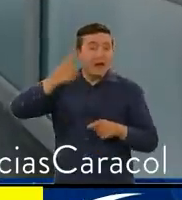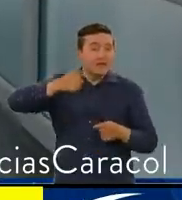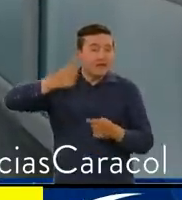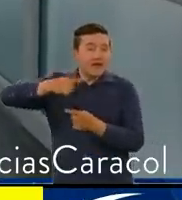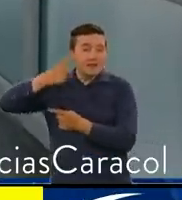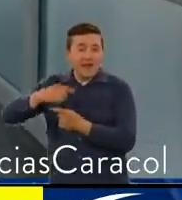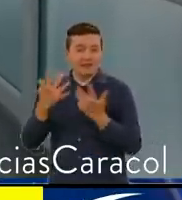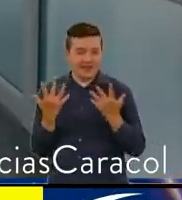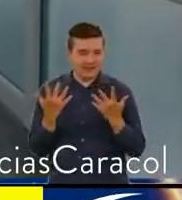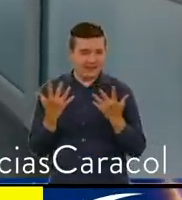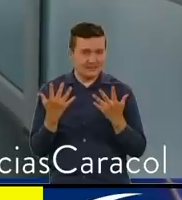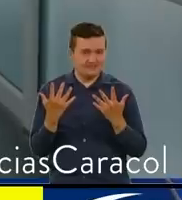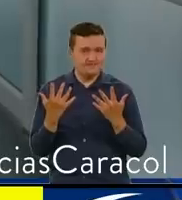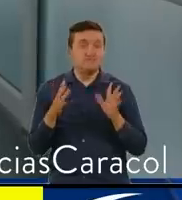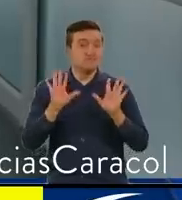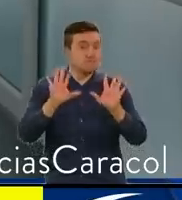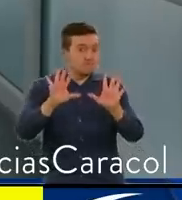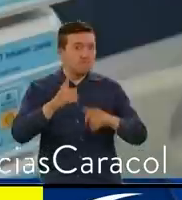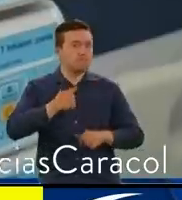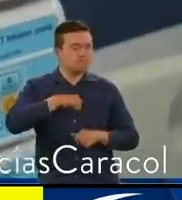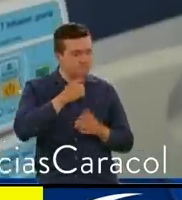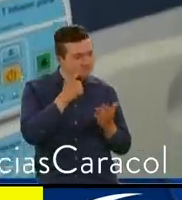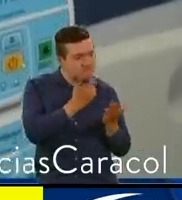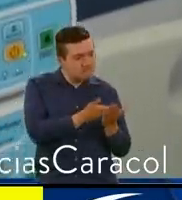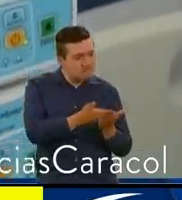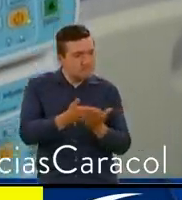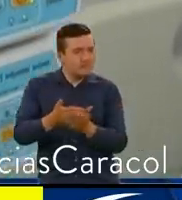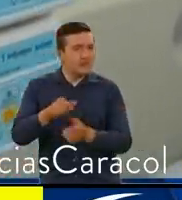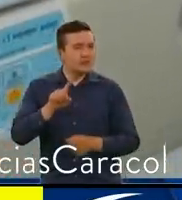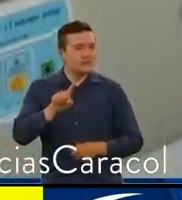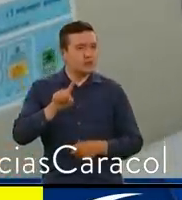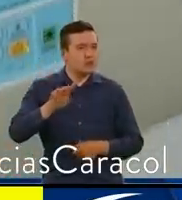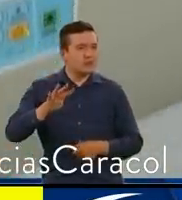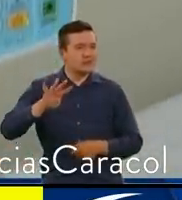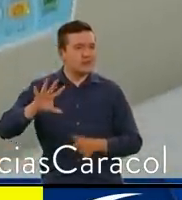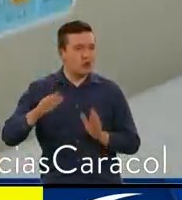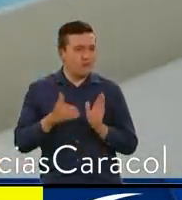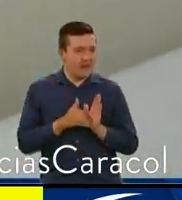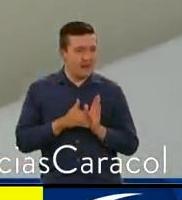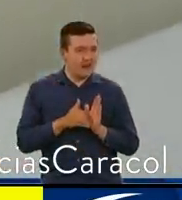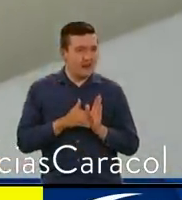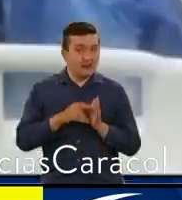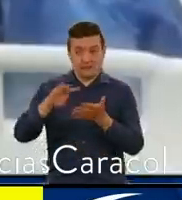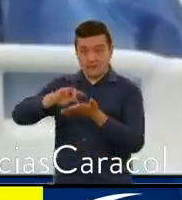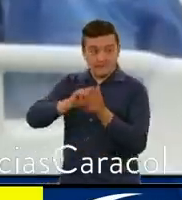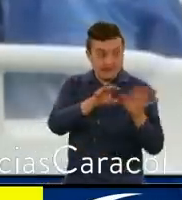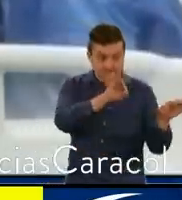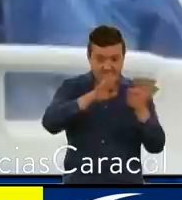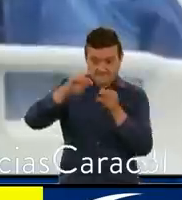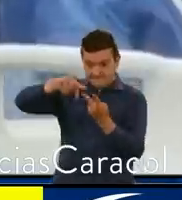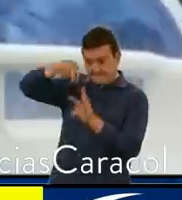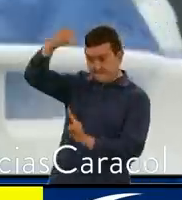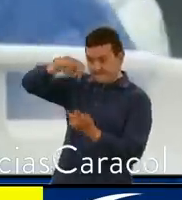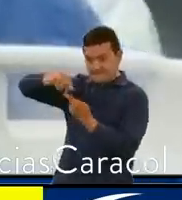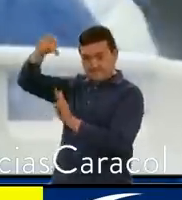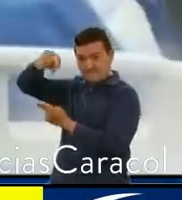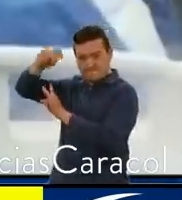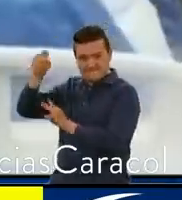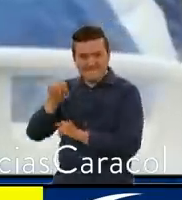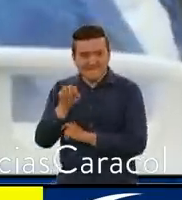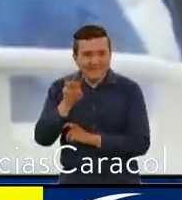casi 145 mil casos. Eso significa que se está haciendo una secuencia genómica de cada